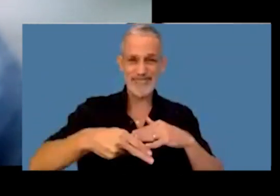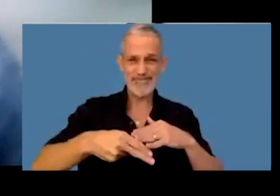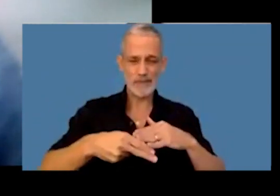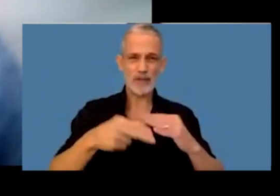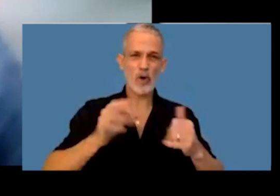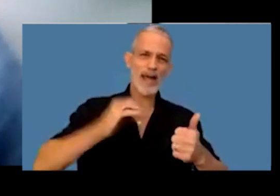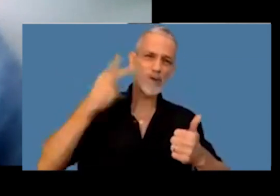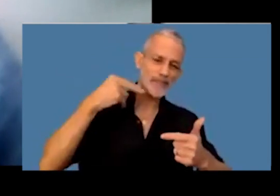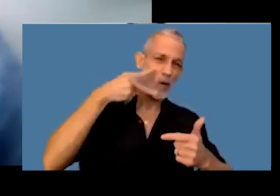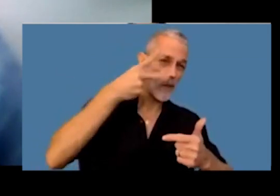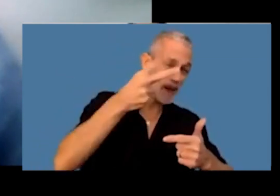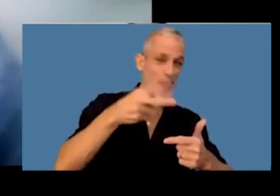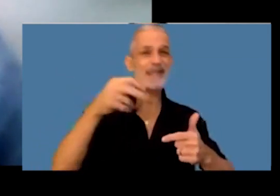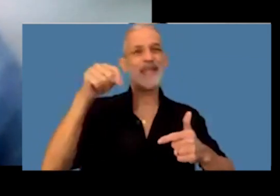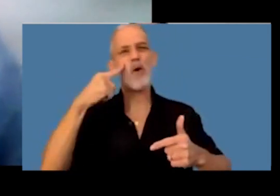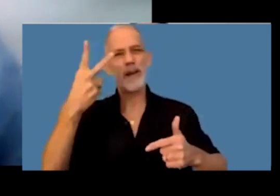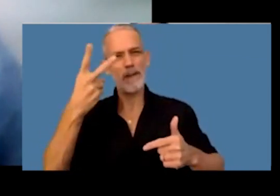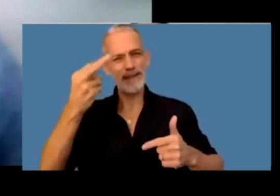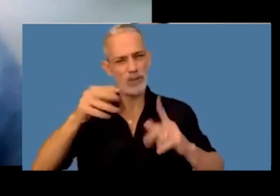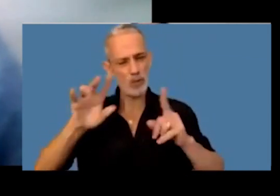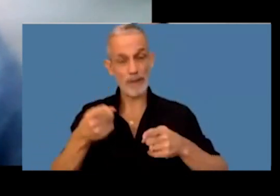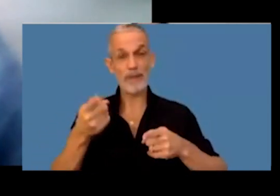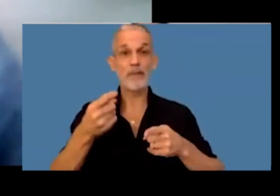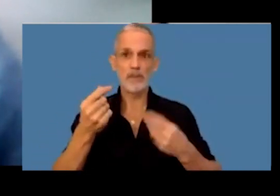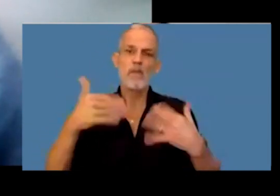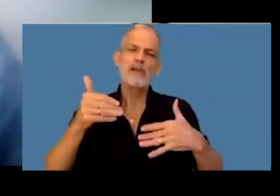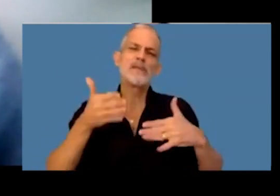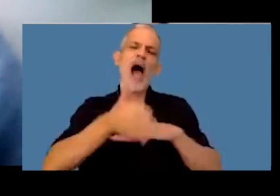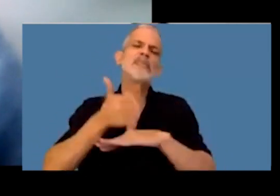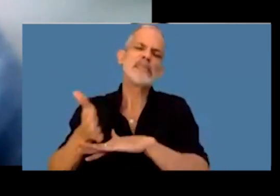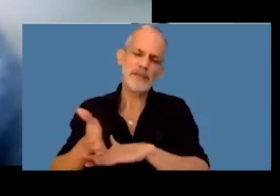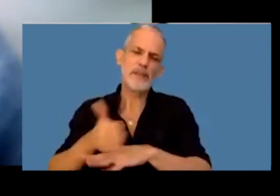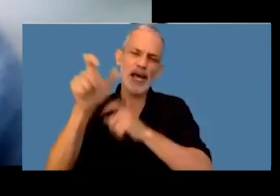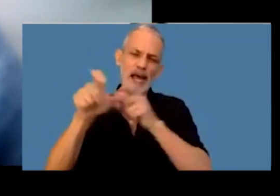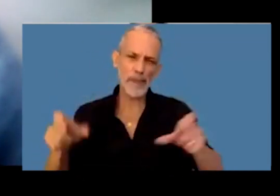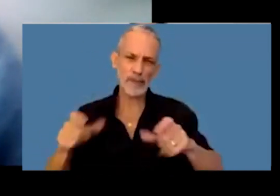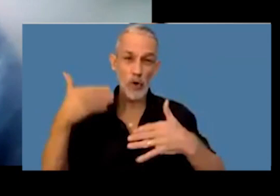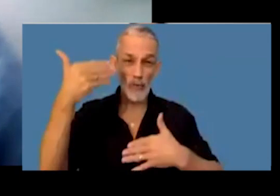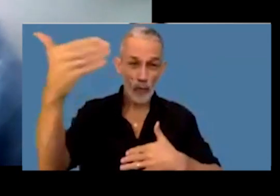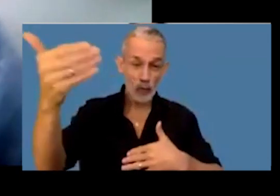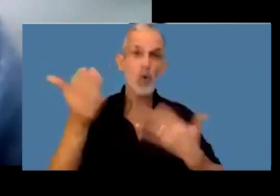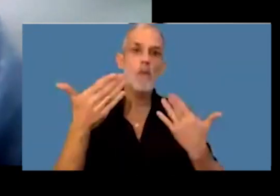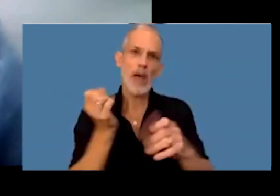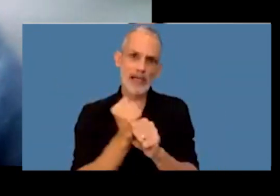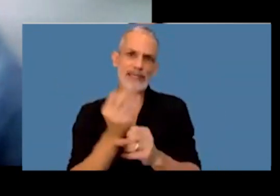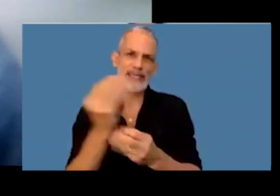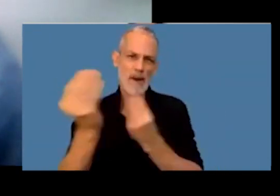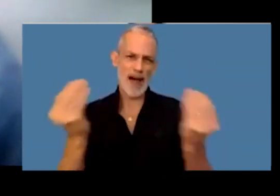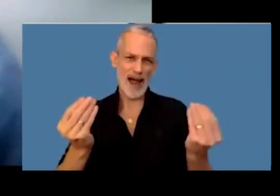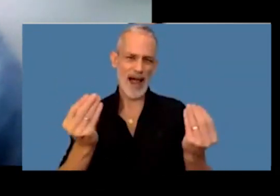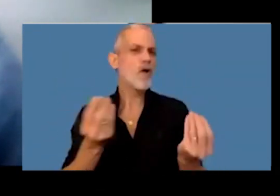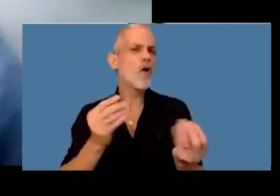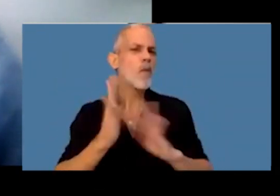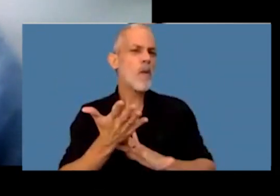más accesible, que la persona en el futuro pueda justamente trabajar. Y esto lo hacemos en base a la revisión